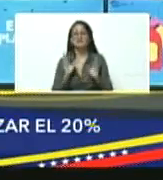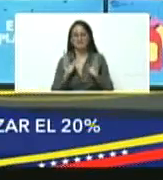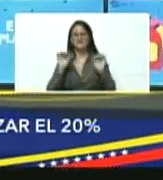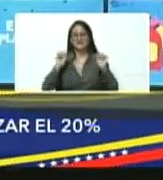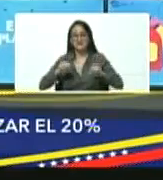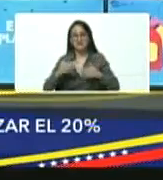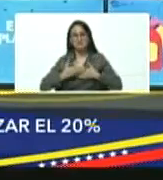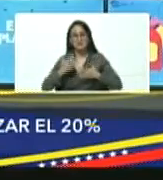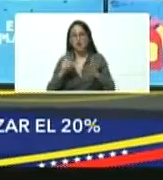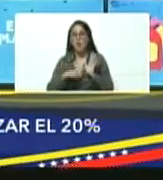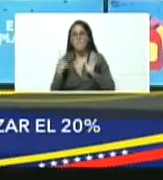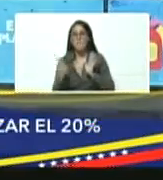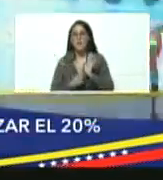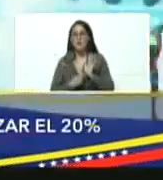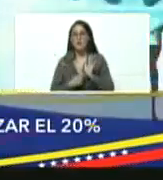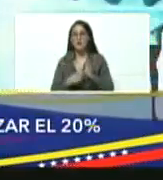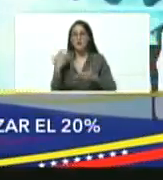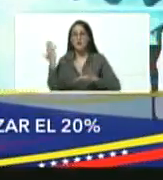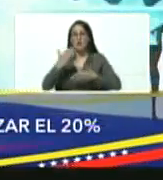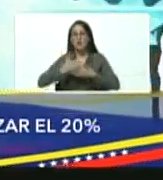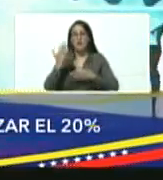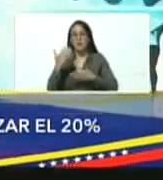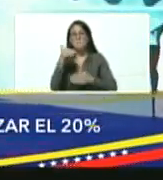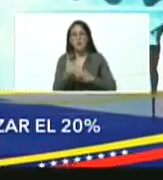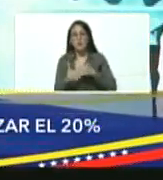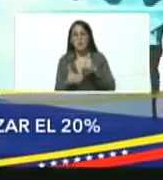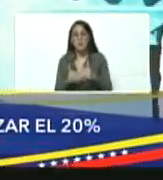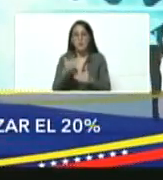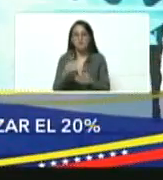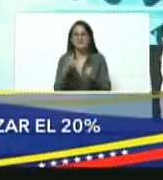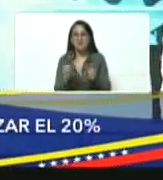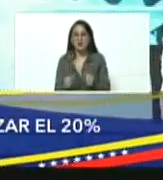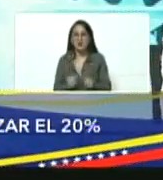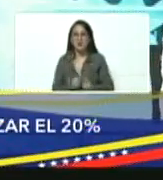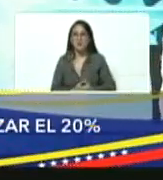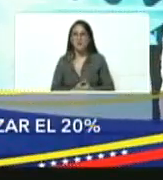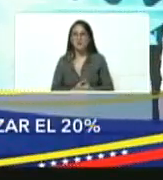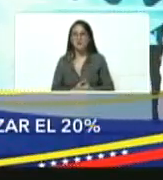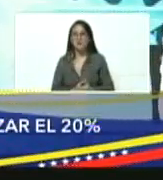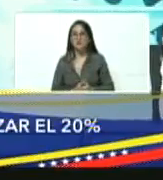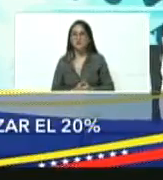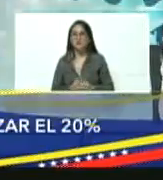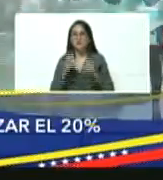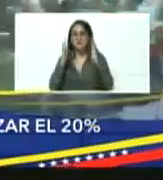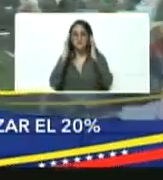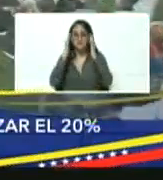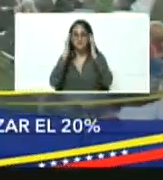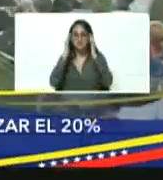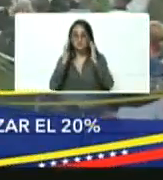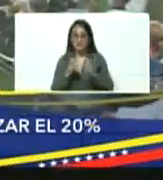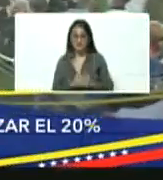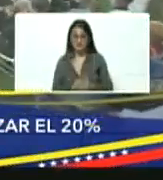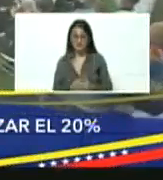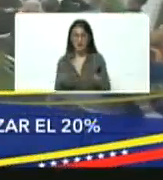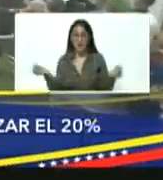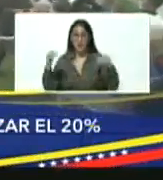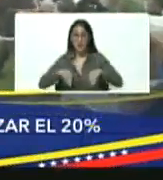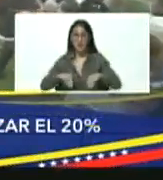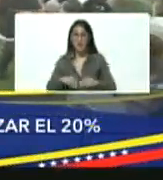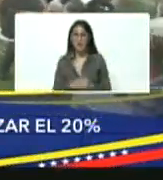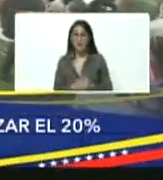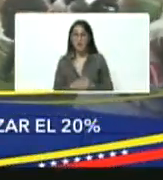apertura total de la frontera, paso a paso, de manera segura. De manera segura. Es el acuerdo que hemos